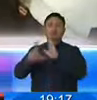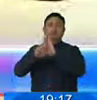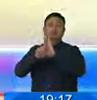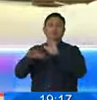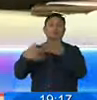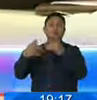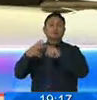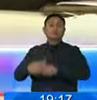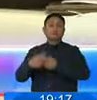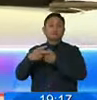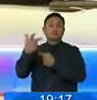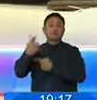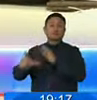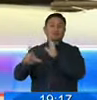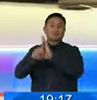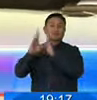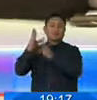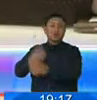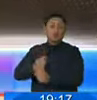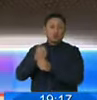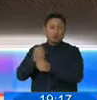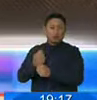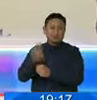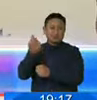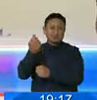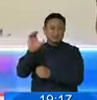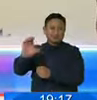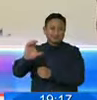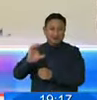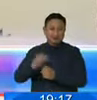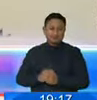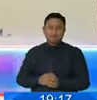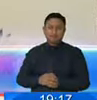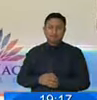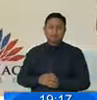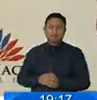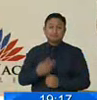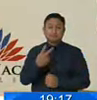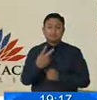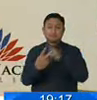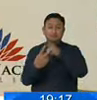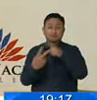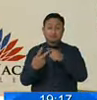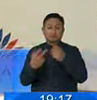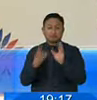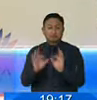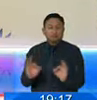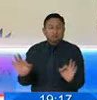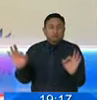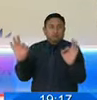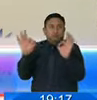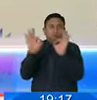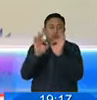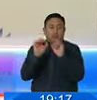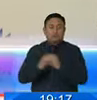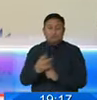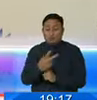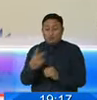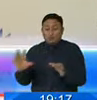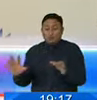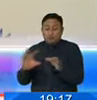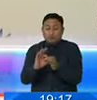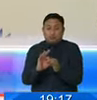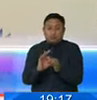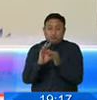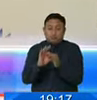quieren hacer de la mano de la ley de recuperación de capitales. Creo que son dos instrumentos importantes que se complementan de